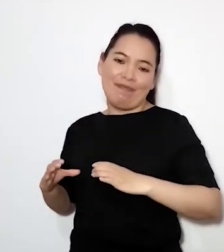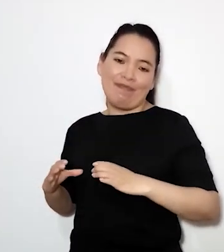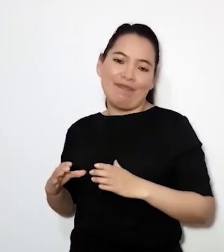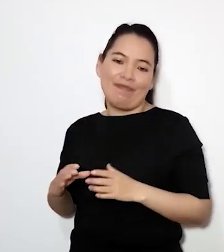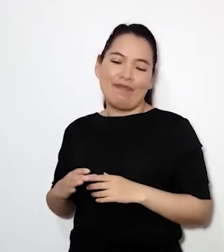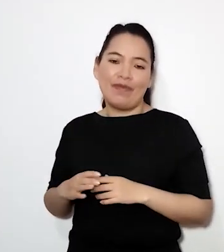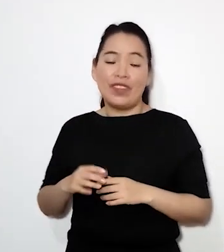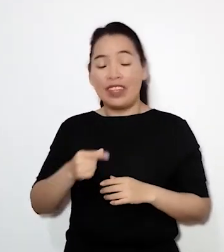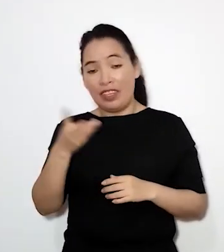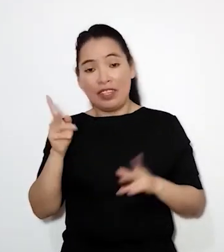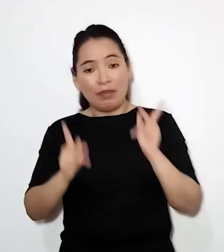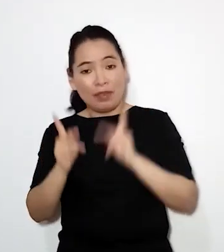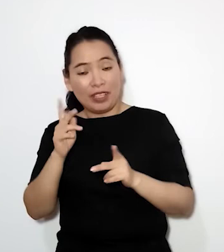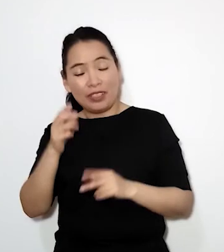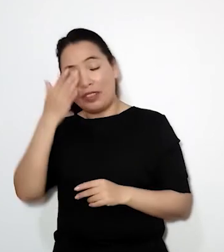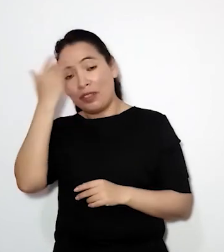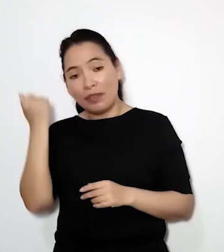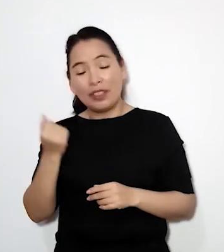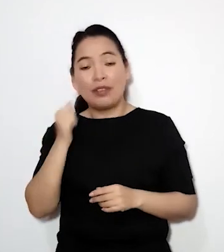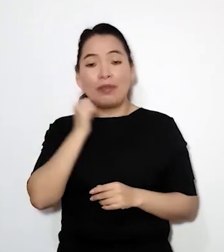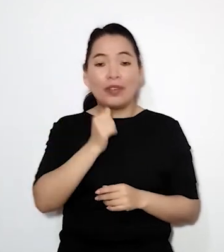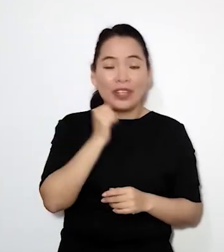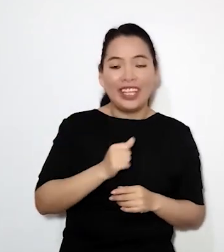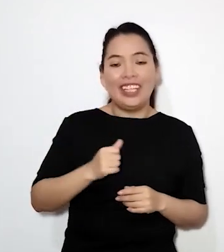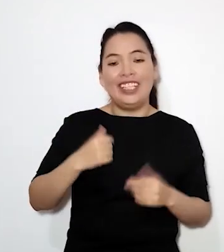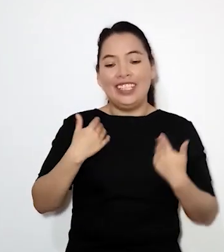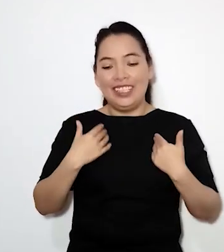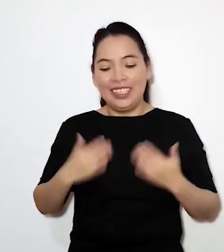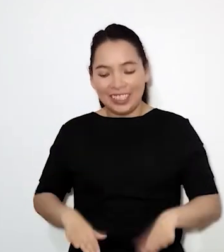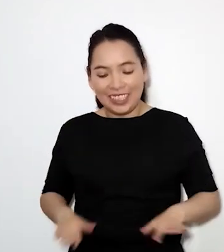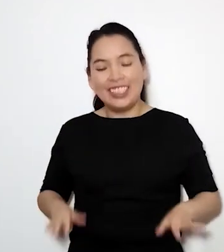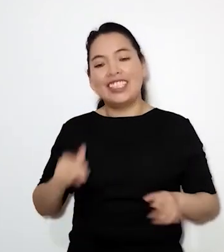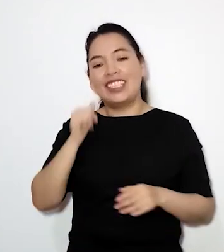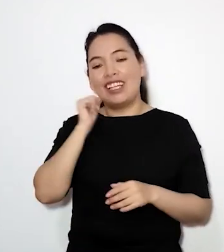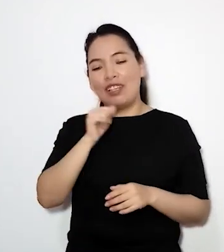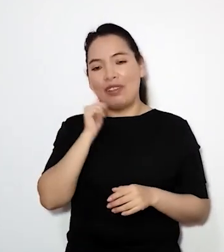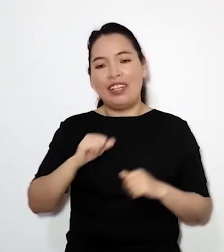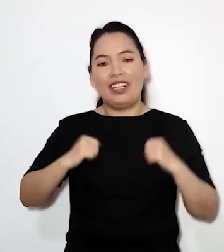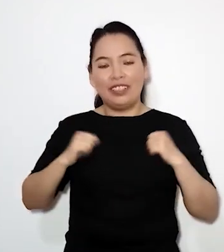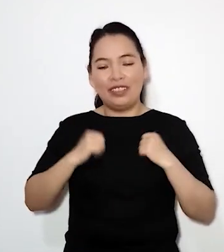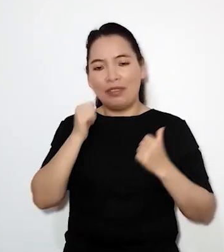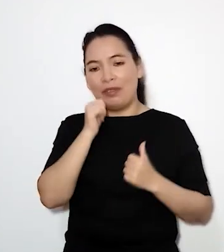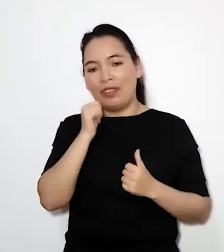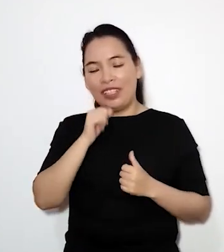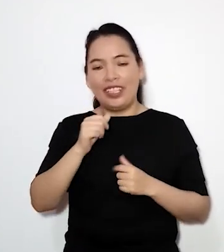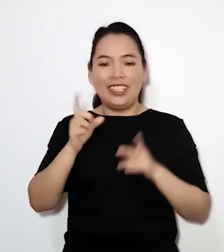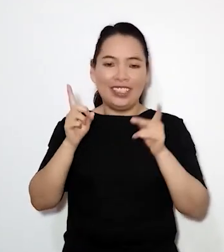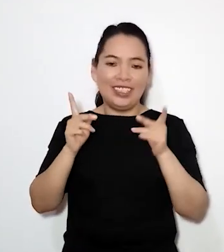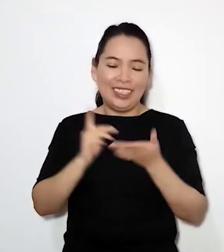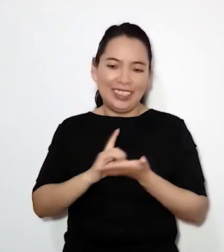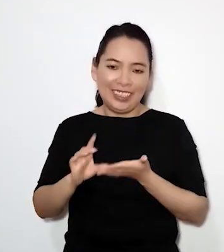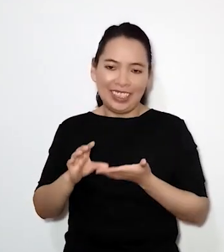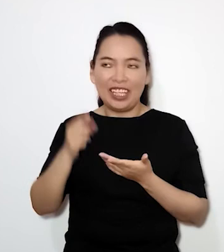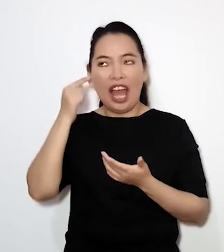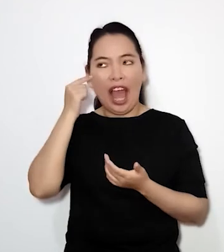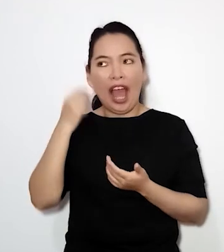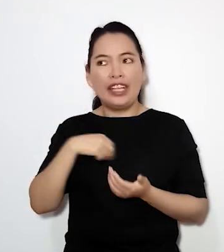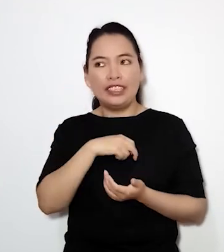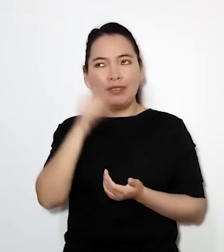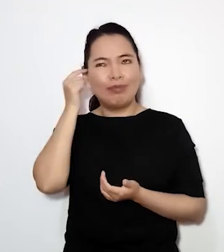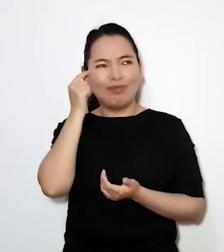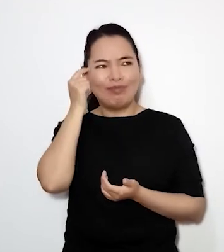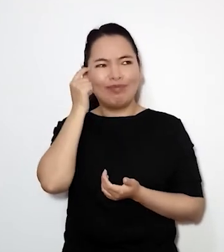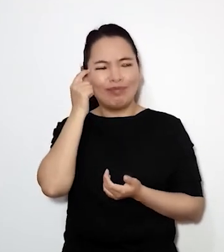las niñas y las adolescentes con discapacidad es algo que tendríamos que repensar muy bien en qué momento y situación de fragilidad